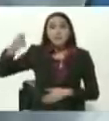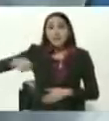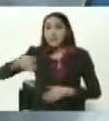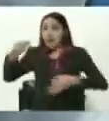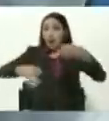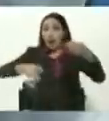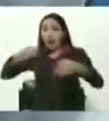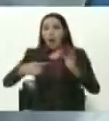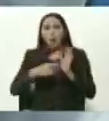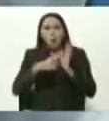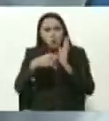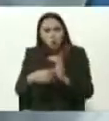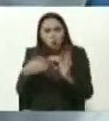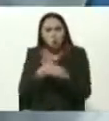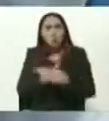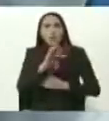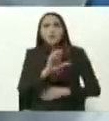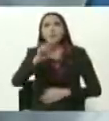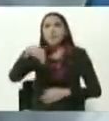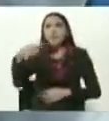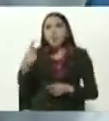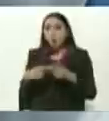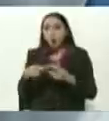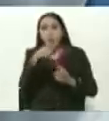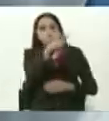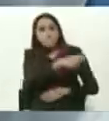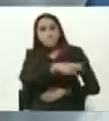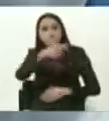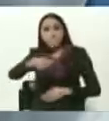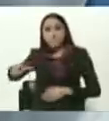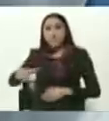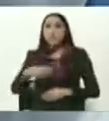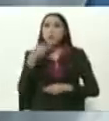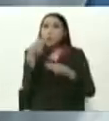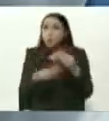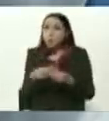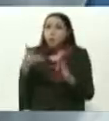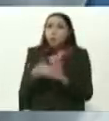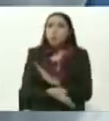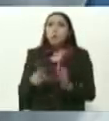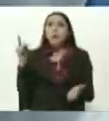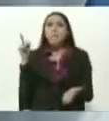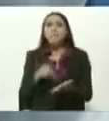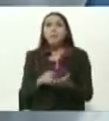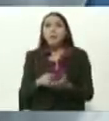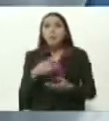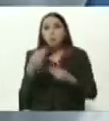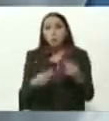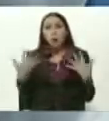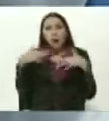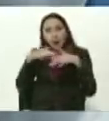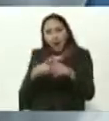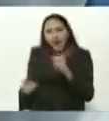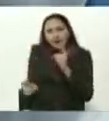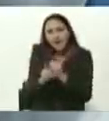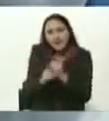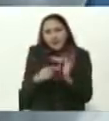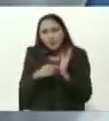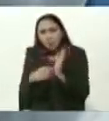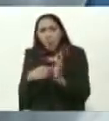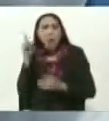e identificación del CNE y otro ciudadano, por su participación en una red dedicada a otorgar